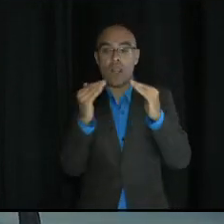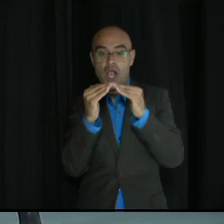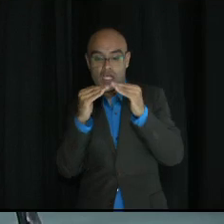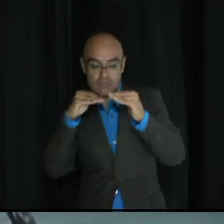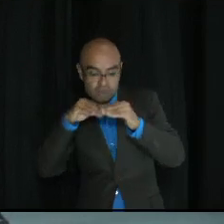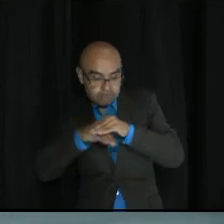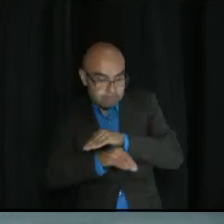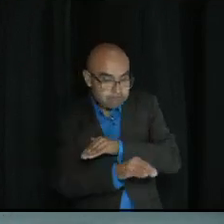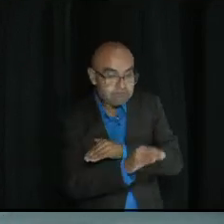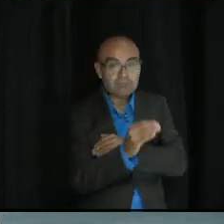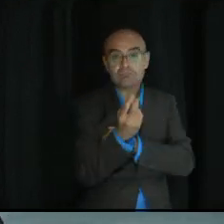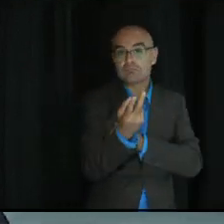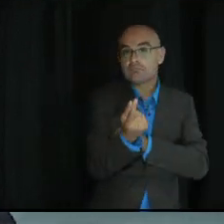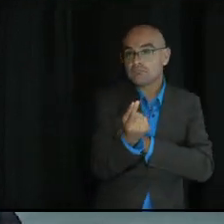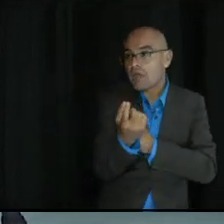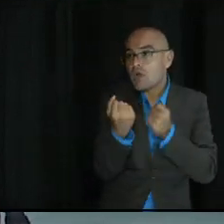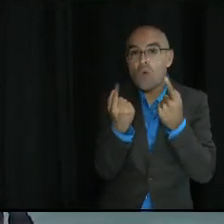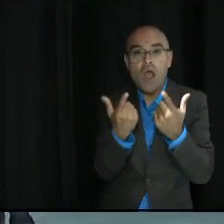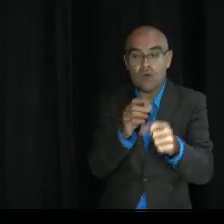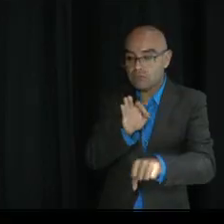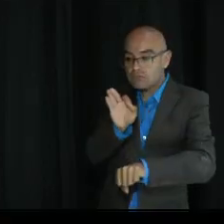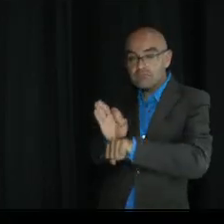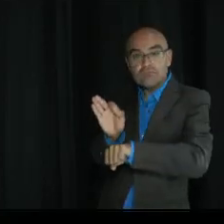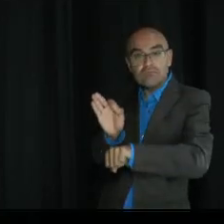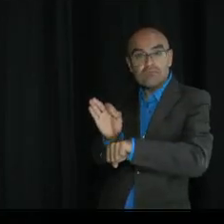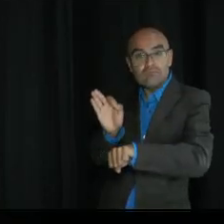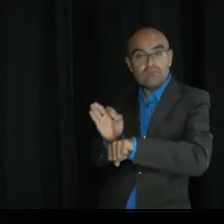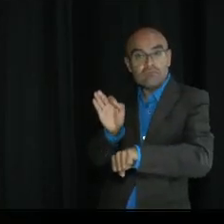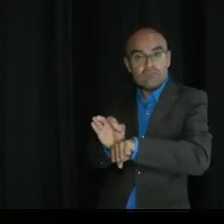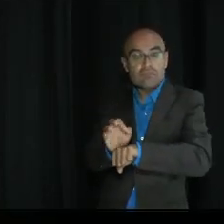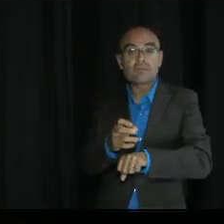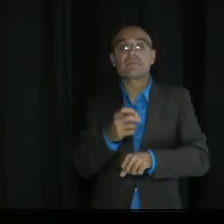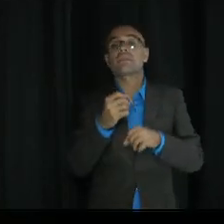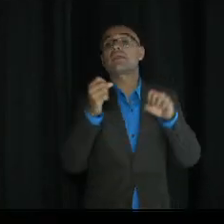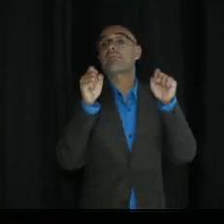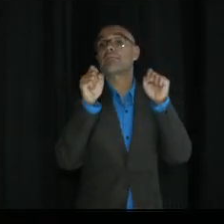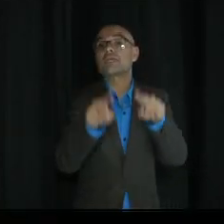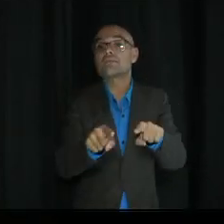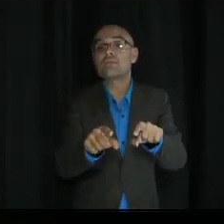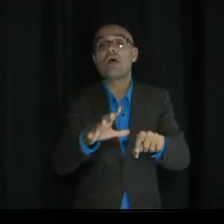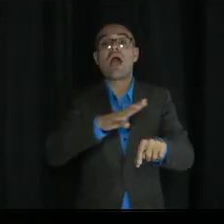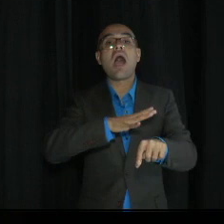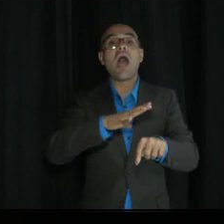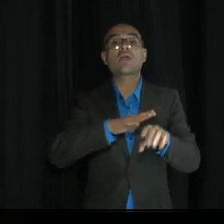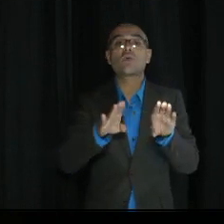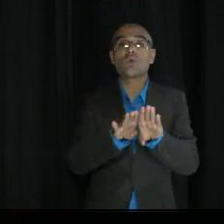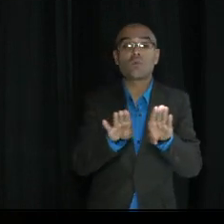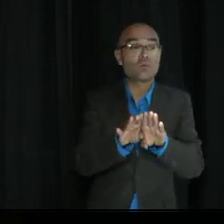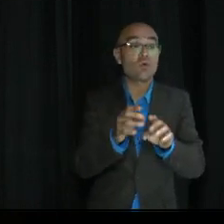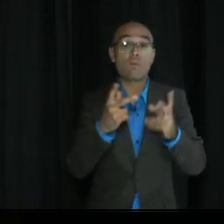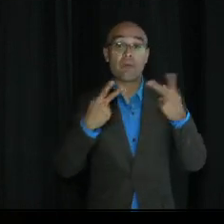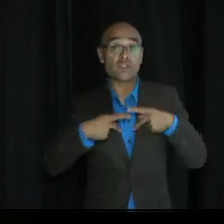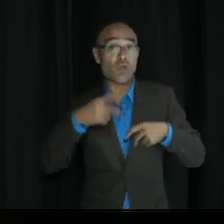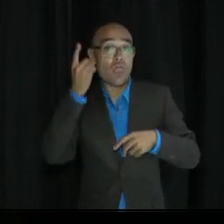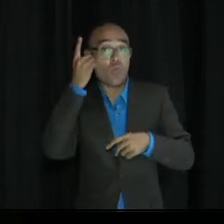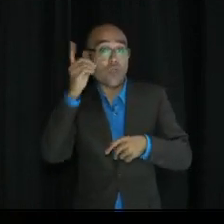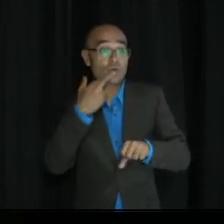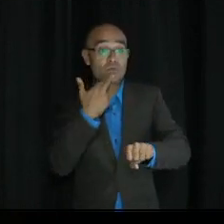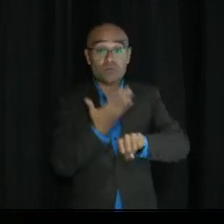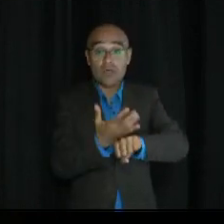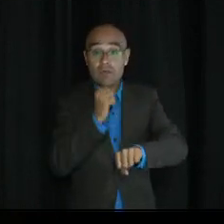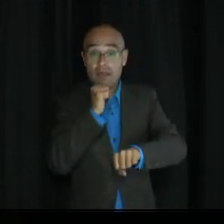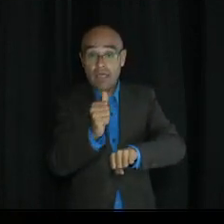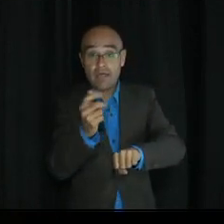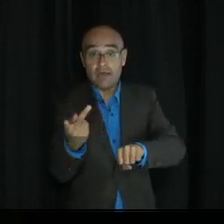norma, pues lógicamente se considera una infracción administrativa que lógicamente puede, en este caso, pues acarrear